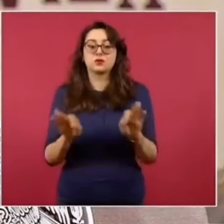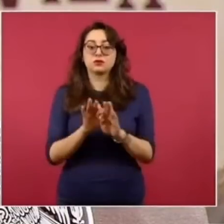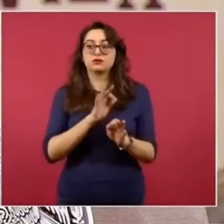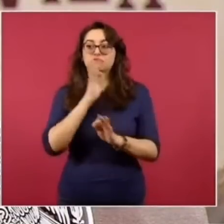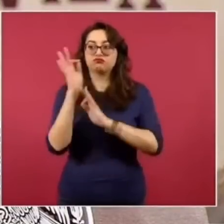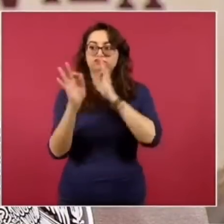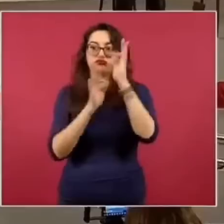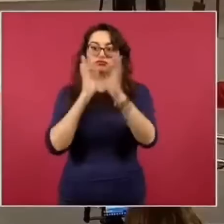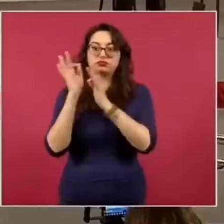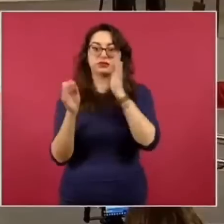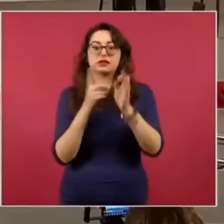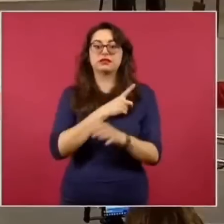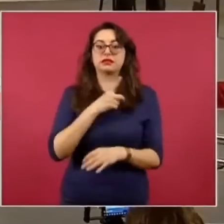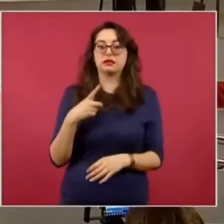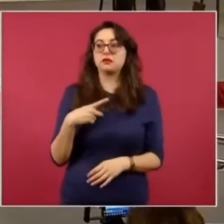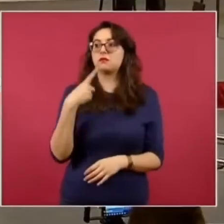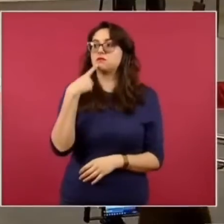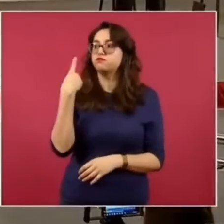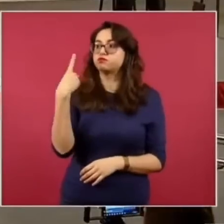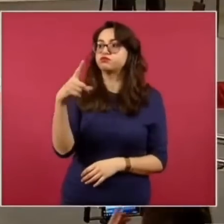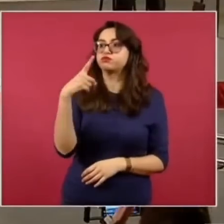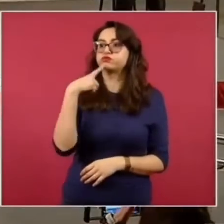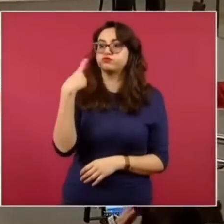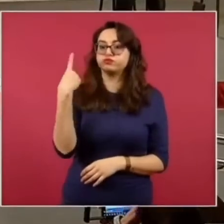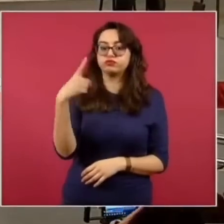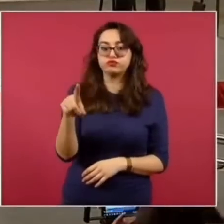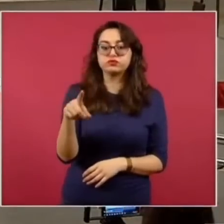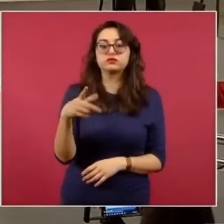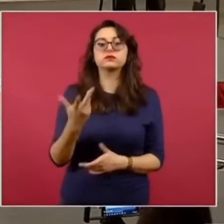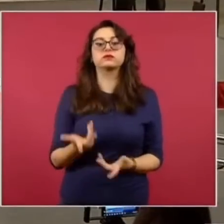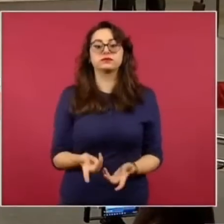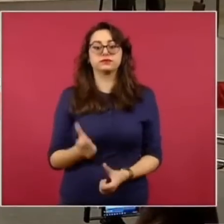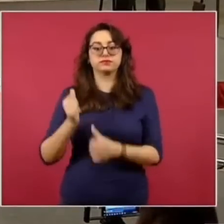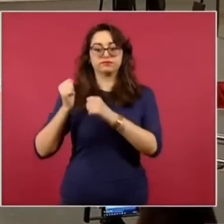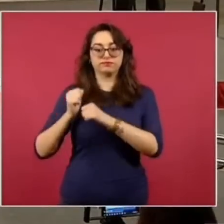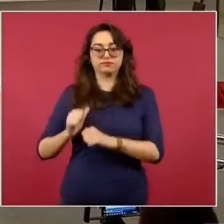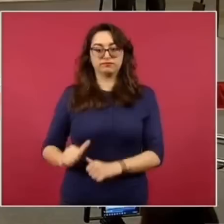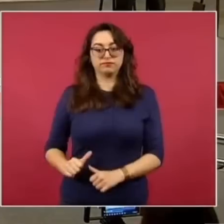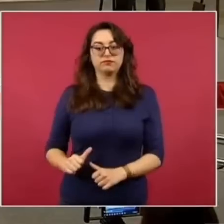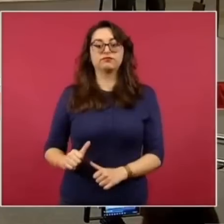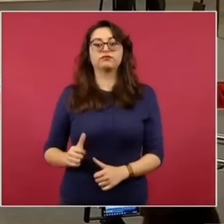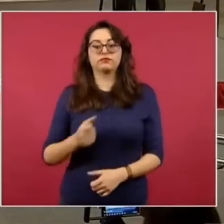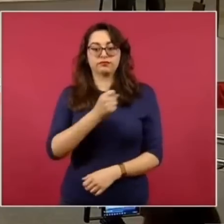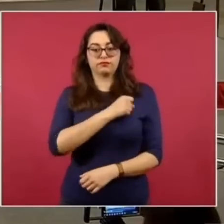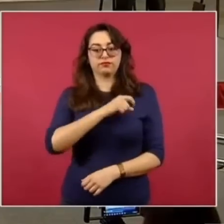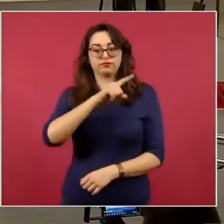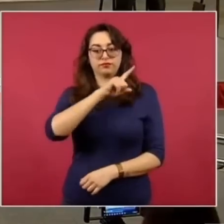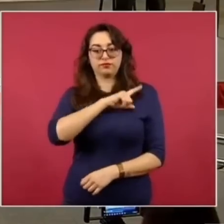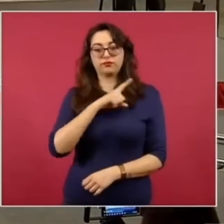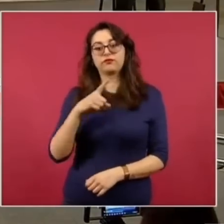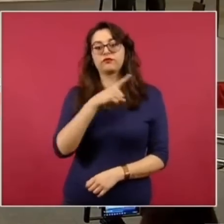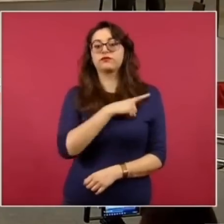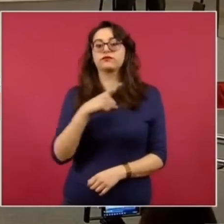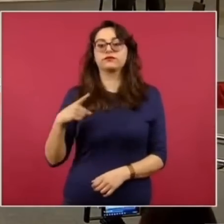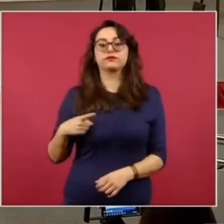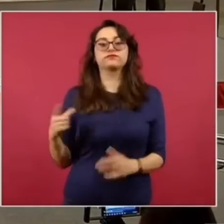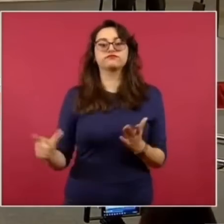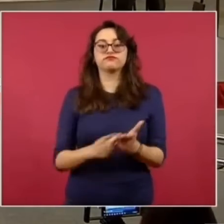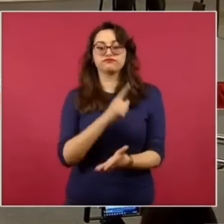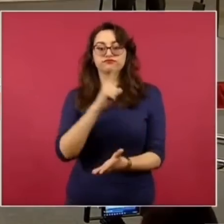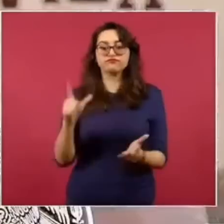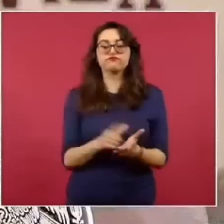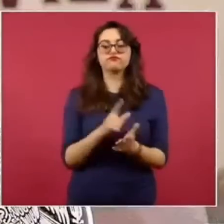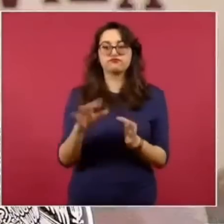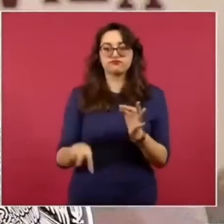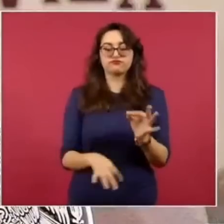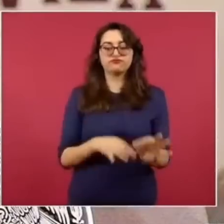importantes de denuncia y de acción. La autoridad sanitaria está actuando para cumplir la ley, para hacer cumplir la ley